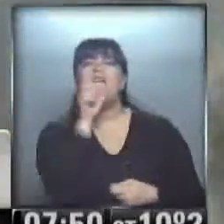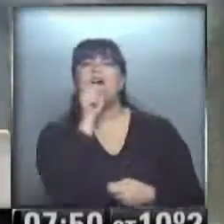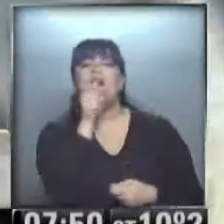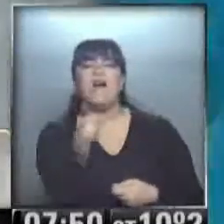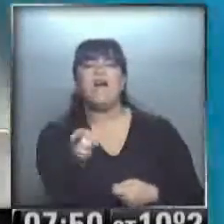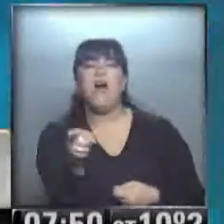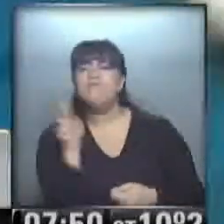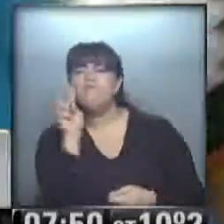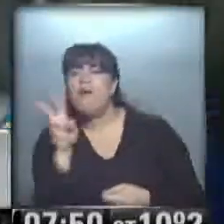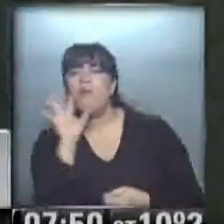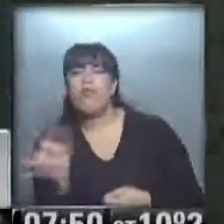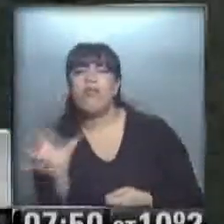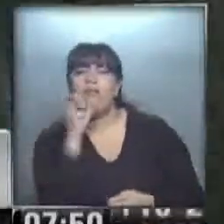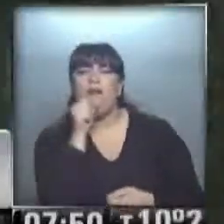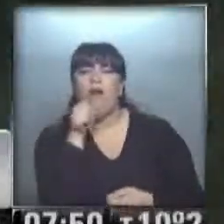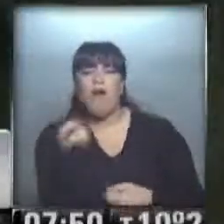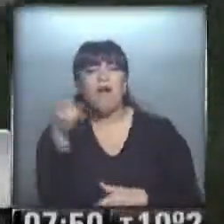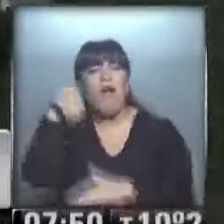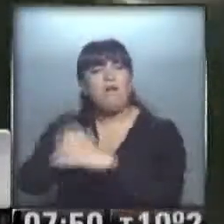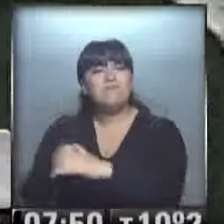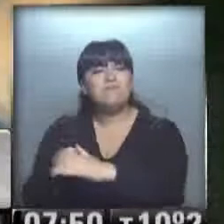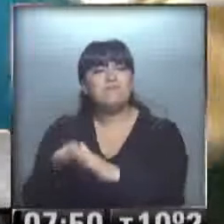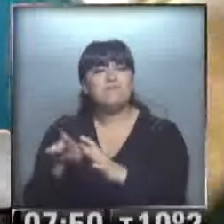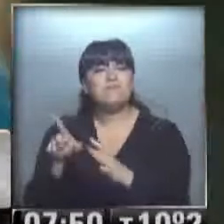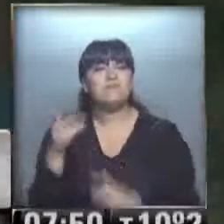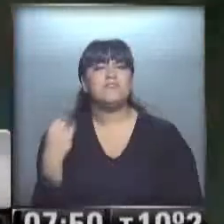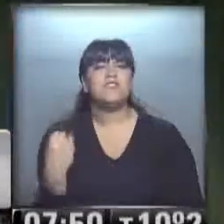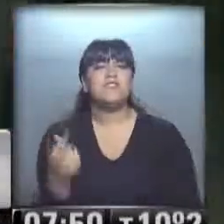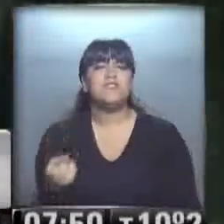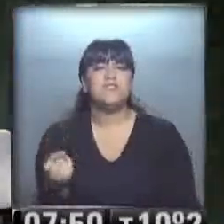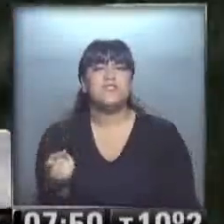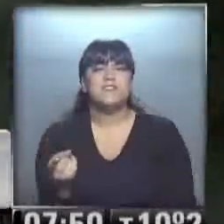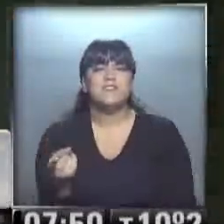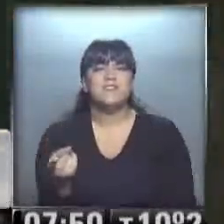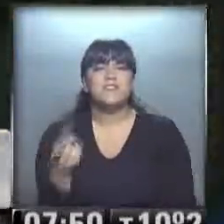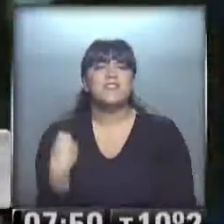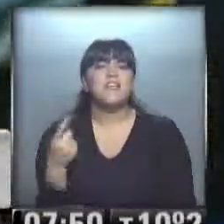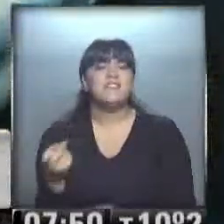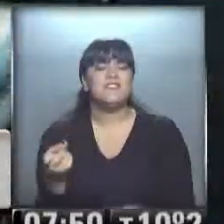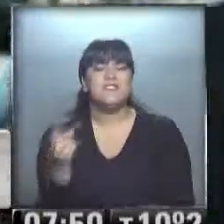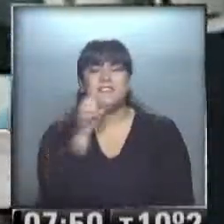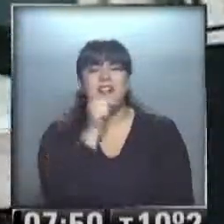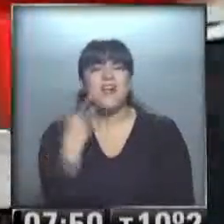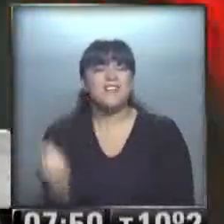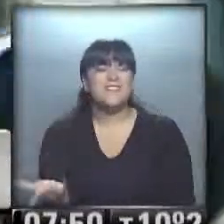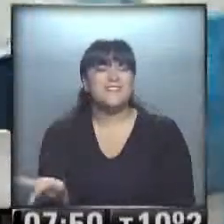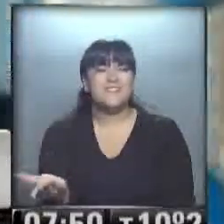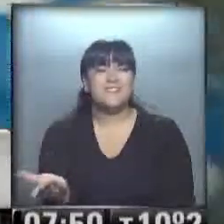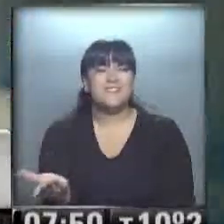veíamos aquí lo puso abajo de la galera mira le mira silvia ahora qué hace con esto